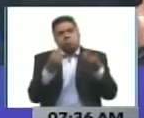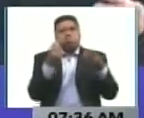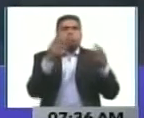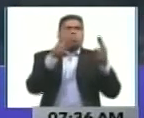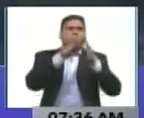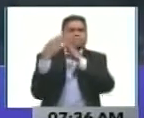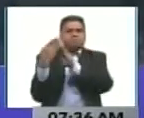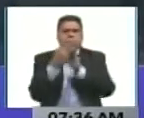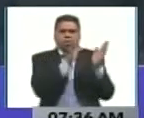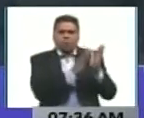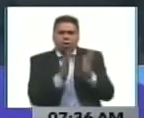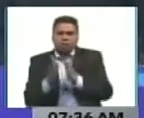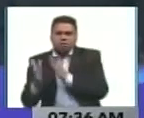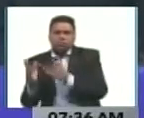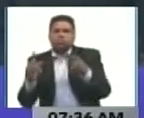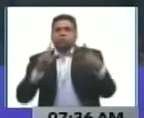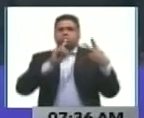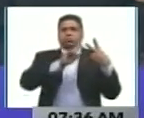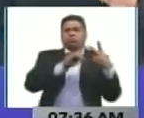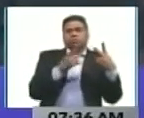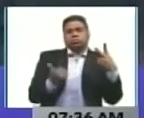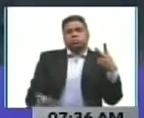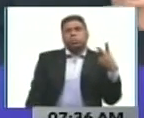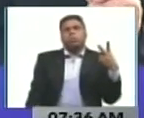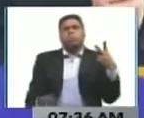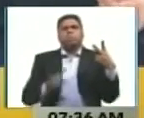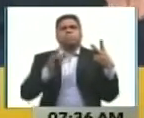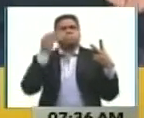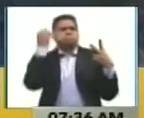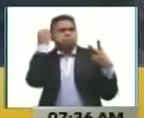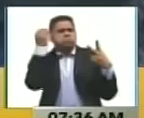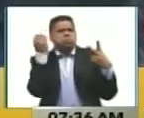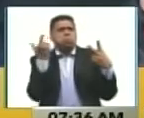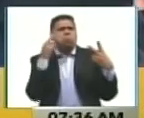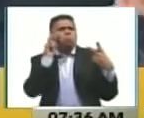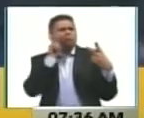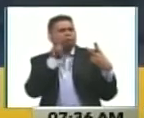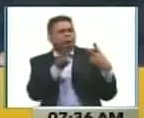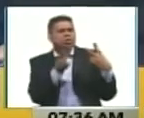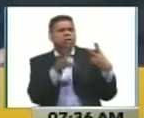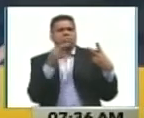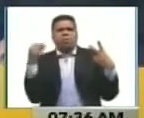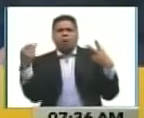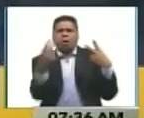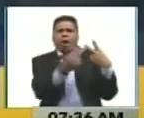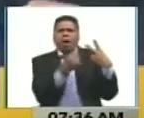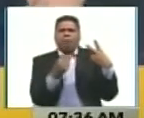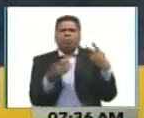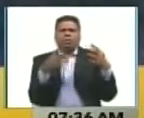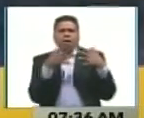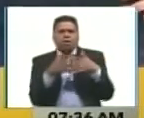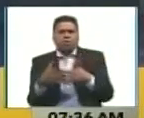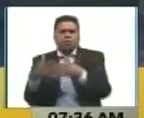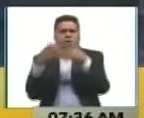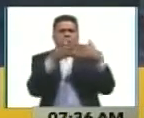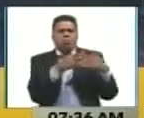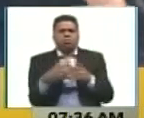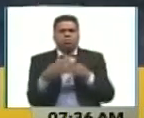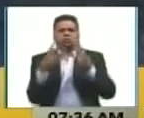mundo y romper este cerco mediático que está todo muy bien organizadito, con voceros en la Casa Blanca, voceros en el Pentágono, que